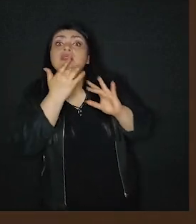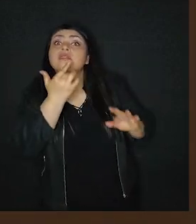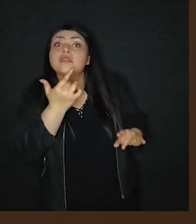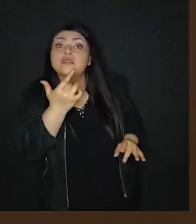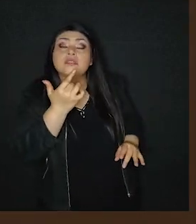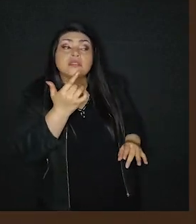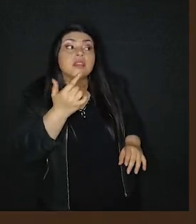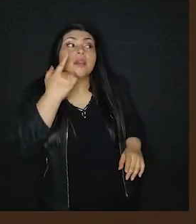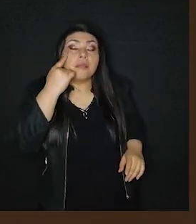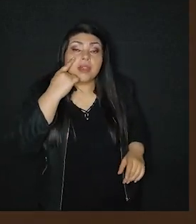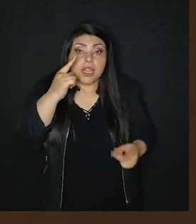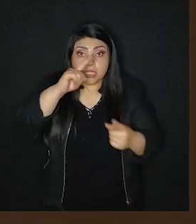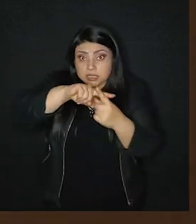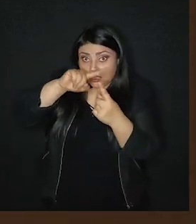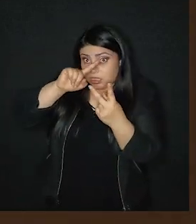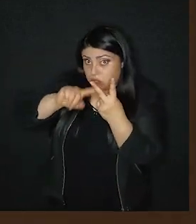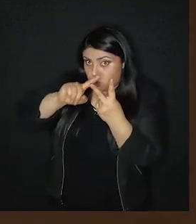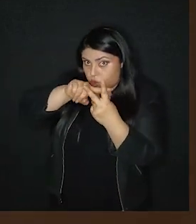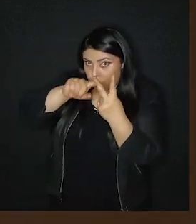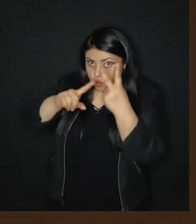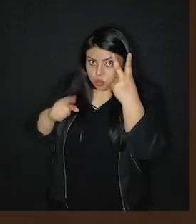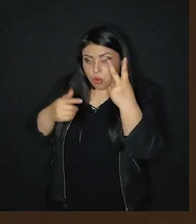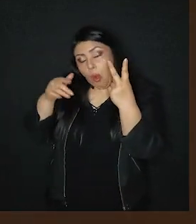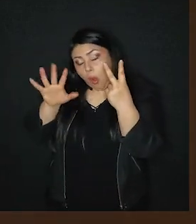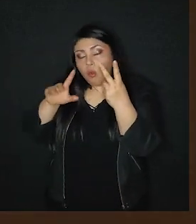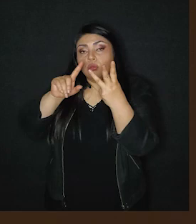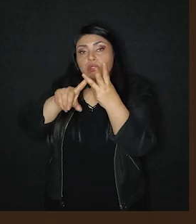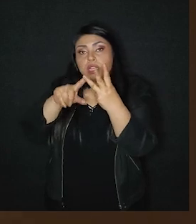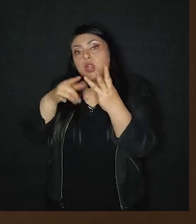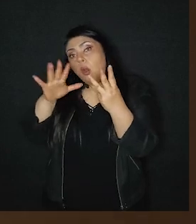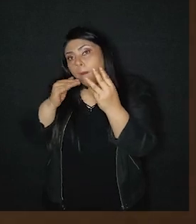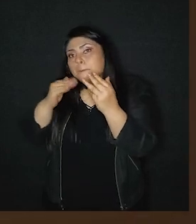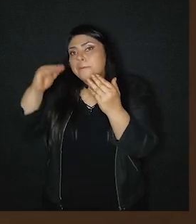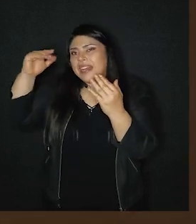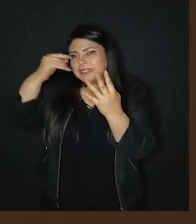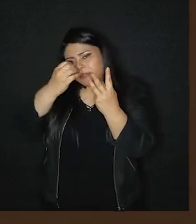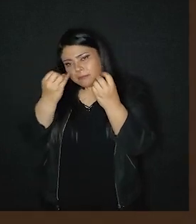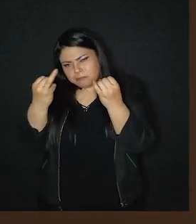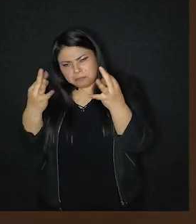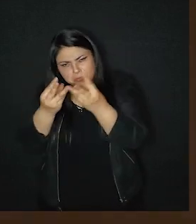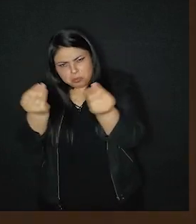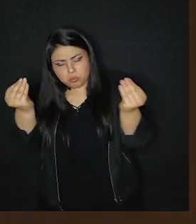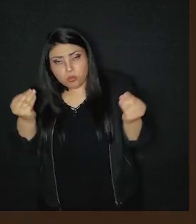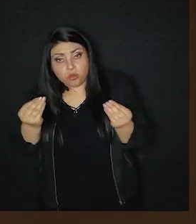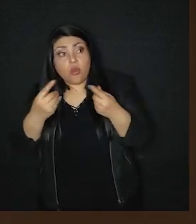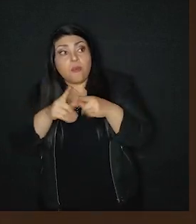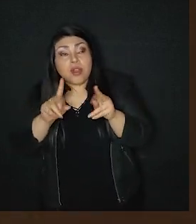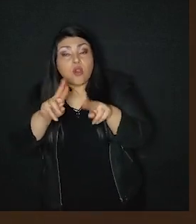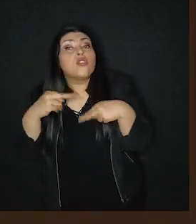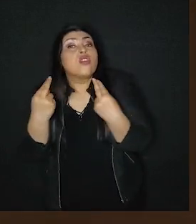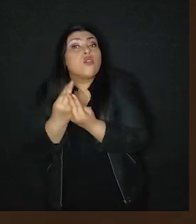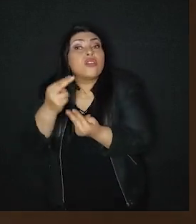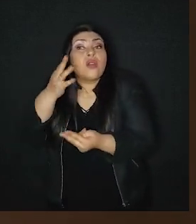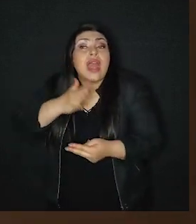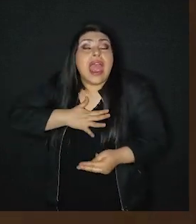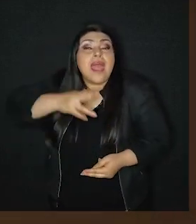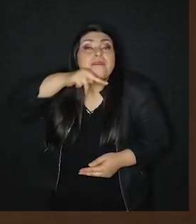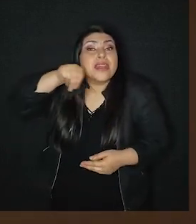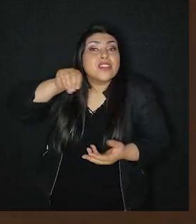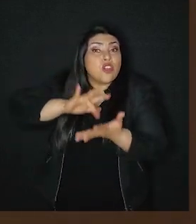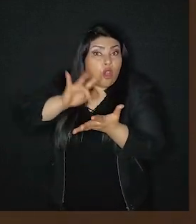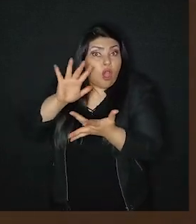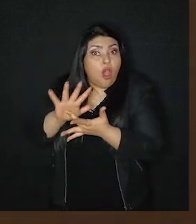donde dos o tres o más congregados en mi nombre Allí